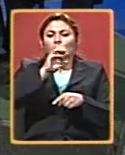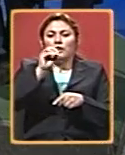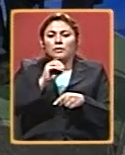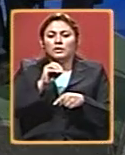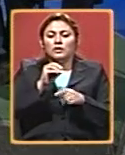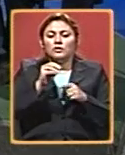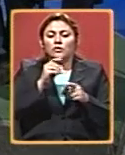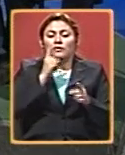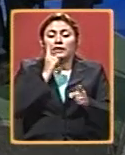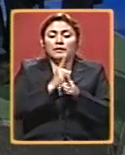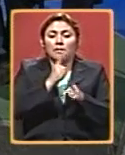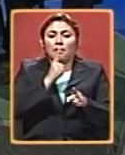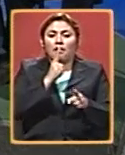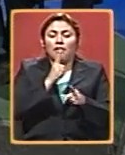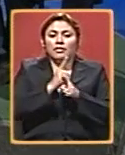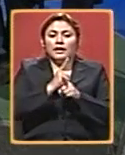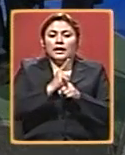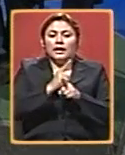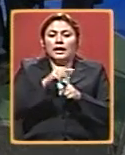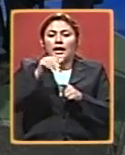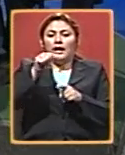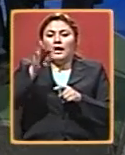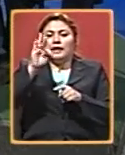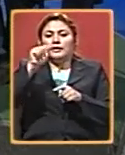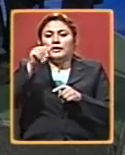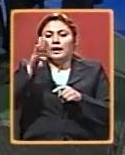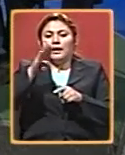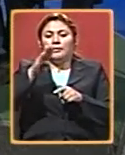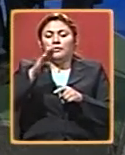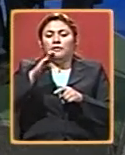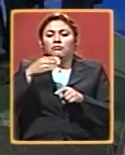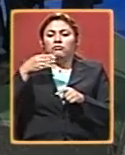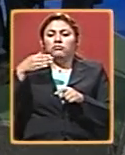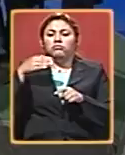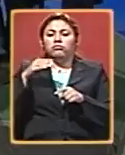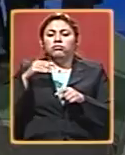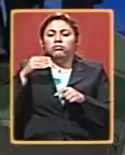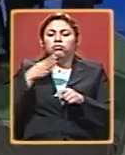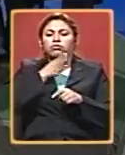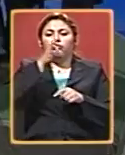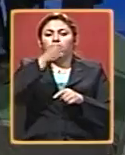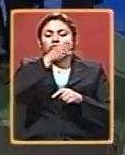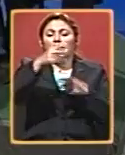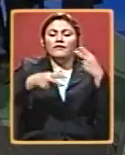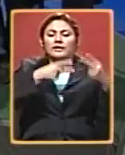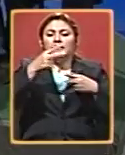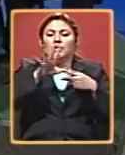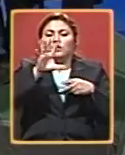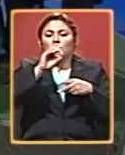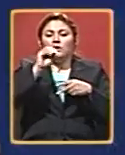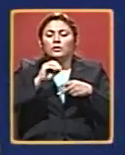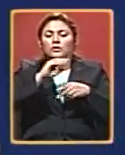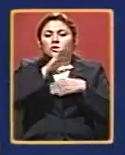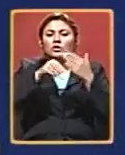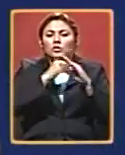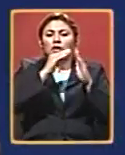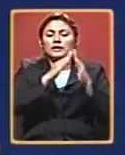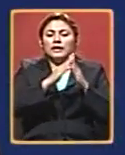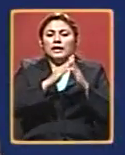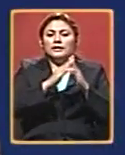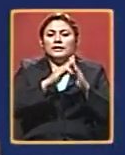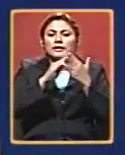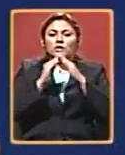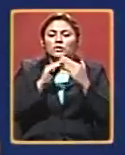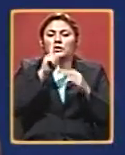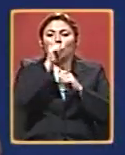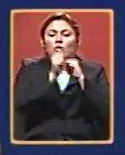decir, efectivamente los ATAP circulan, ¿verdad?, visitando más o menos el 50% de todas las casas de las comunidades en un año.